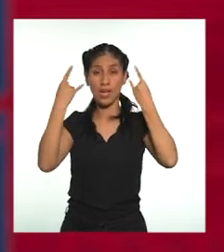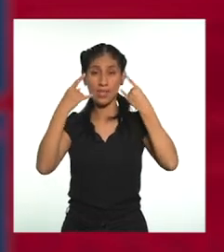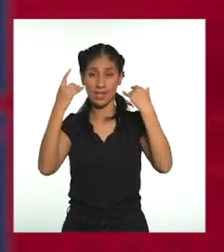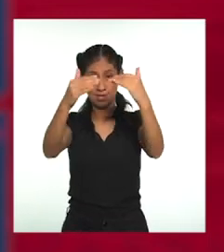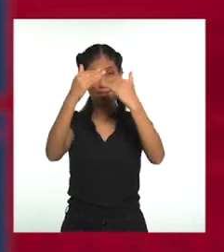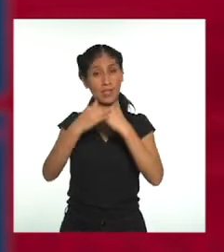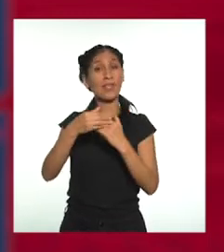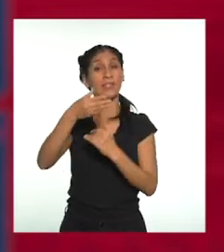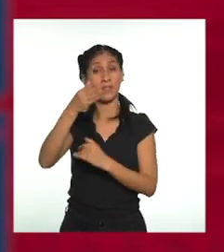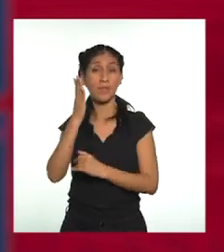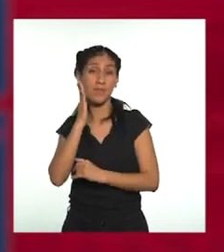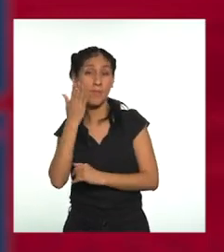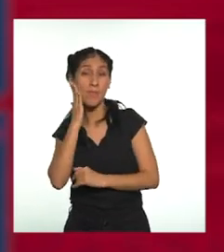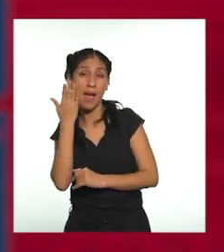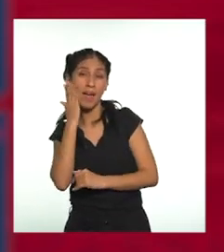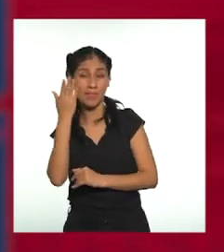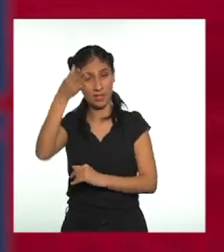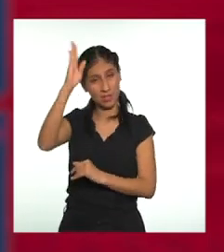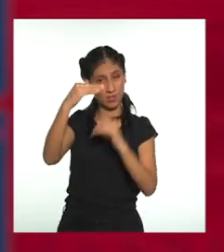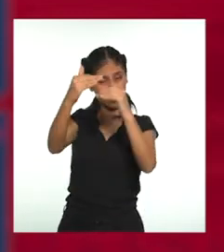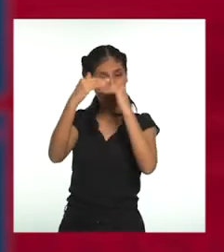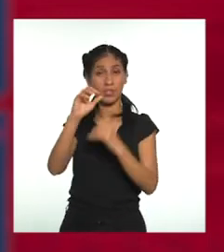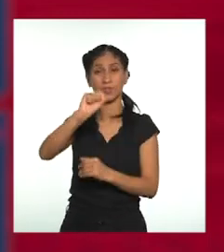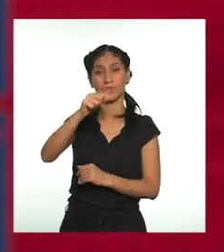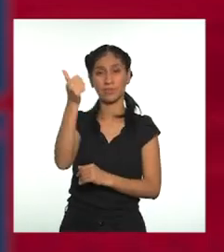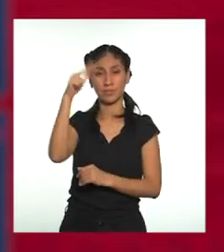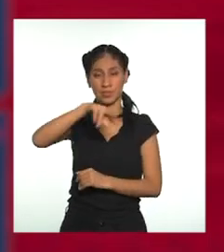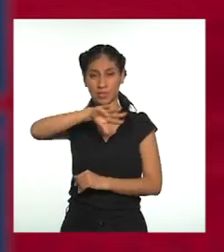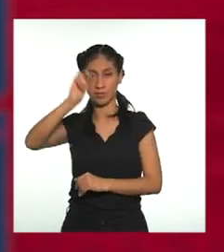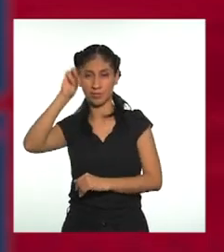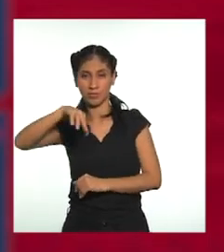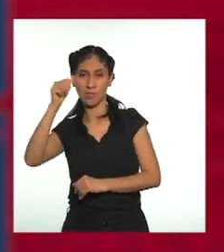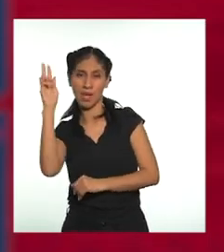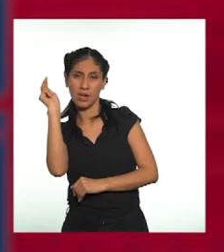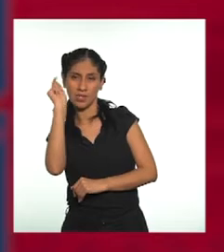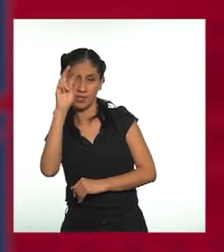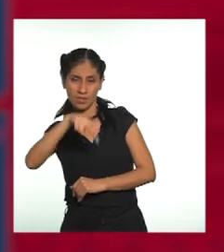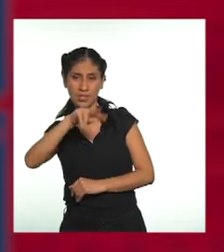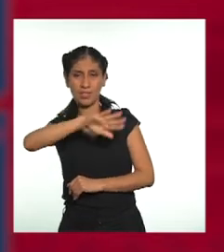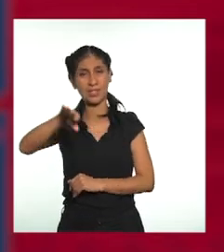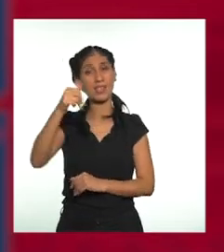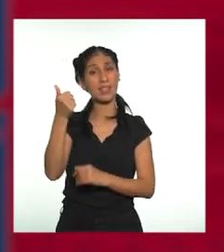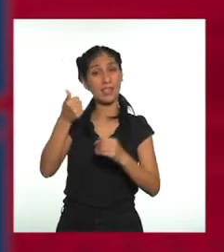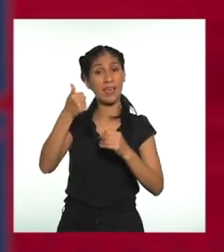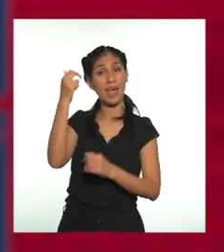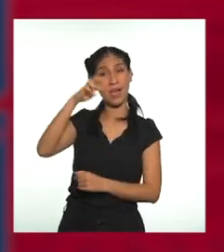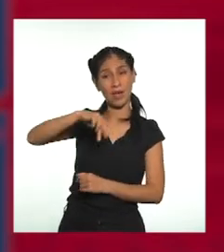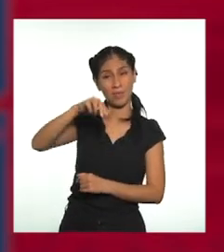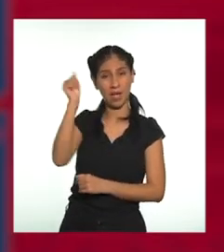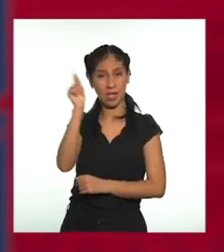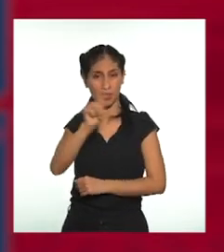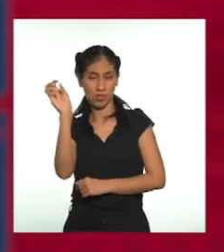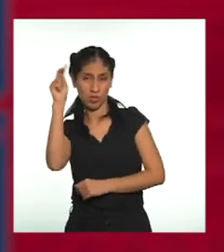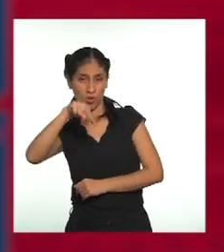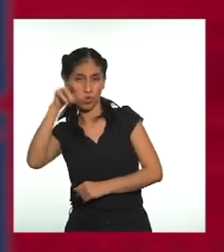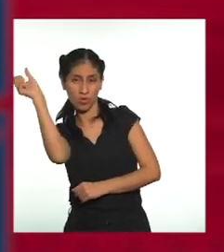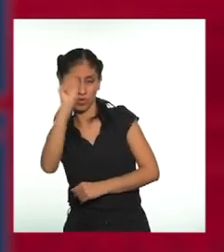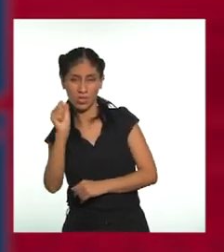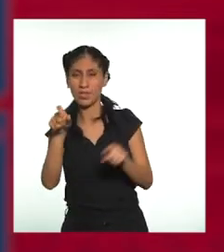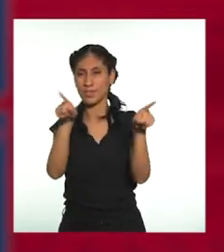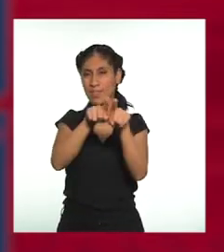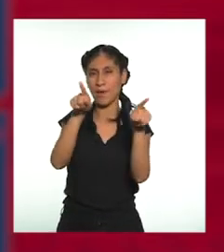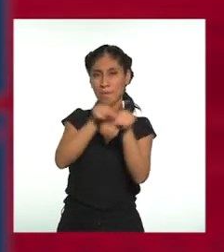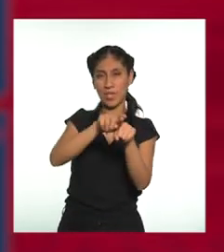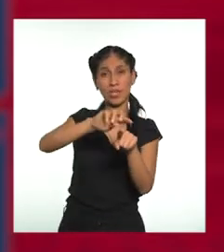Ucayali, Madre de Dios, San Martín y Amazonas, y en menor medida en los demás departamentos del